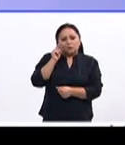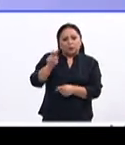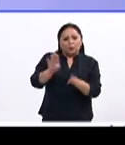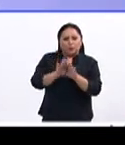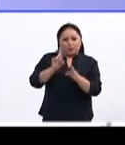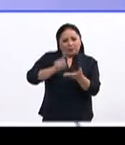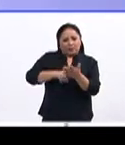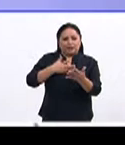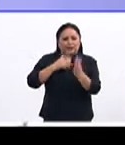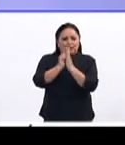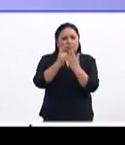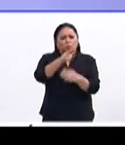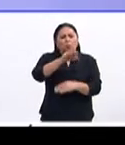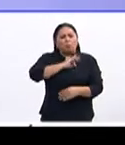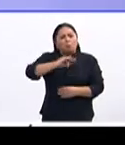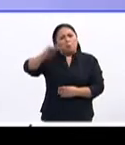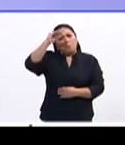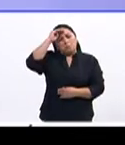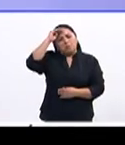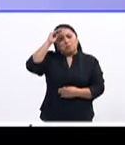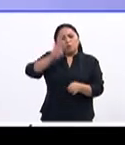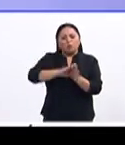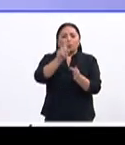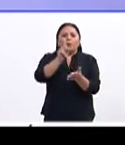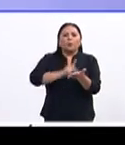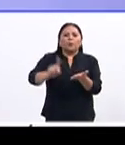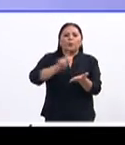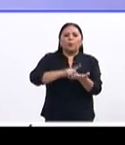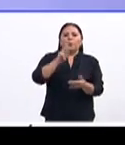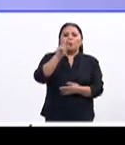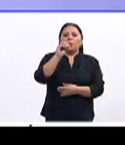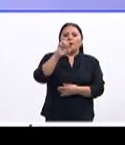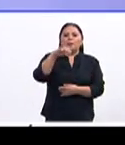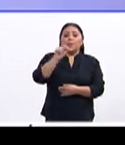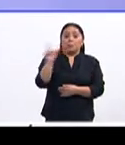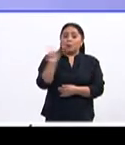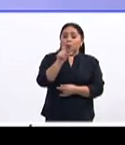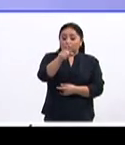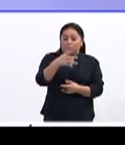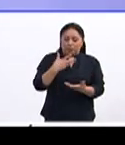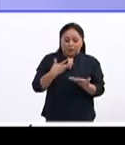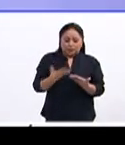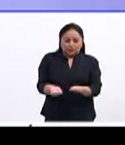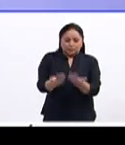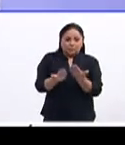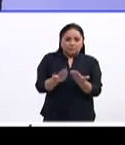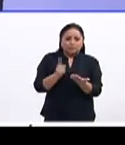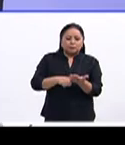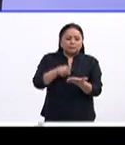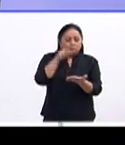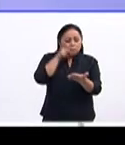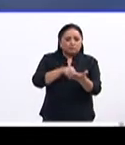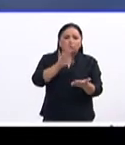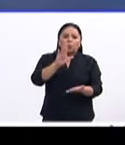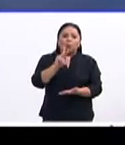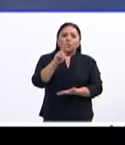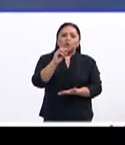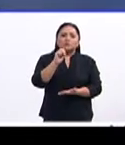contenido en este libro, tú puedes pensar que es un poema. Y cuando tú lo tienes entre las manos, ves que está escrito en